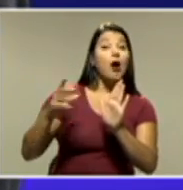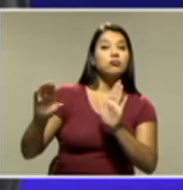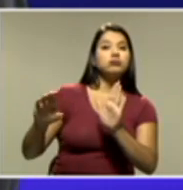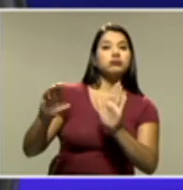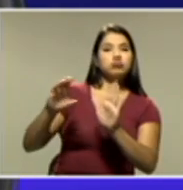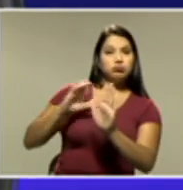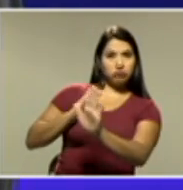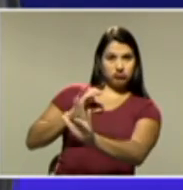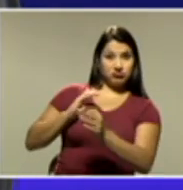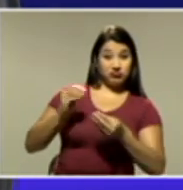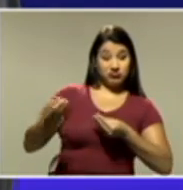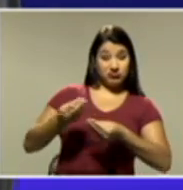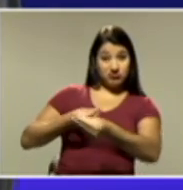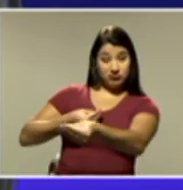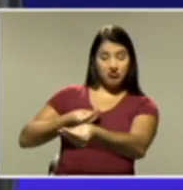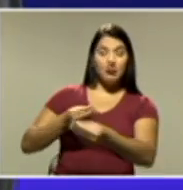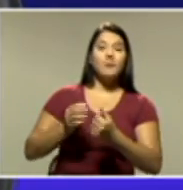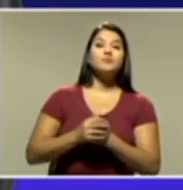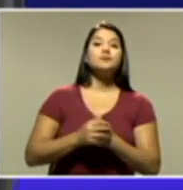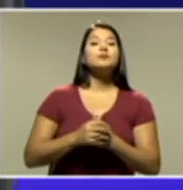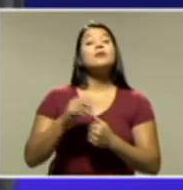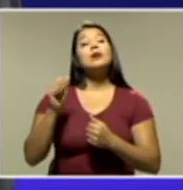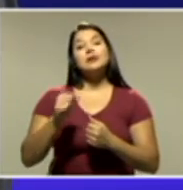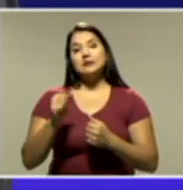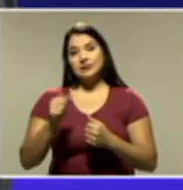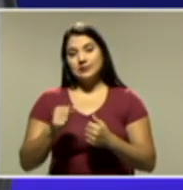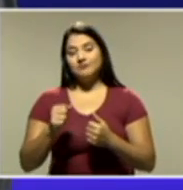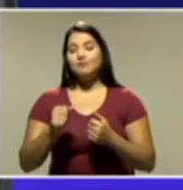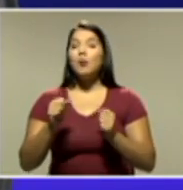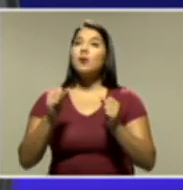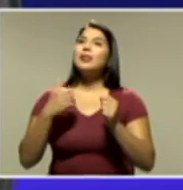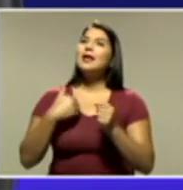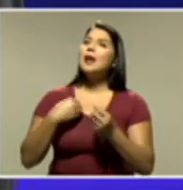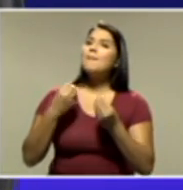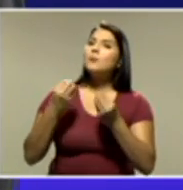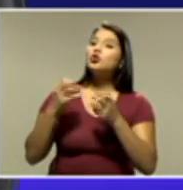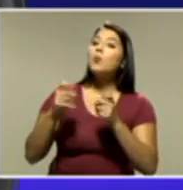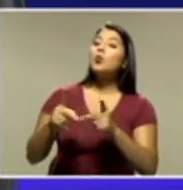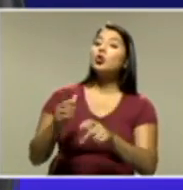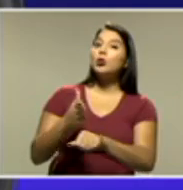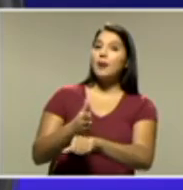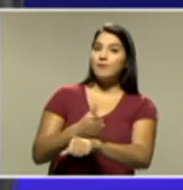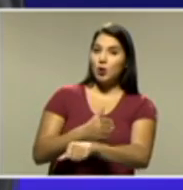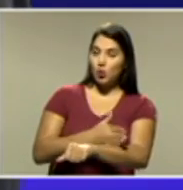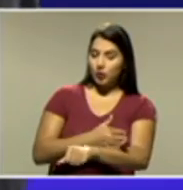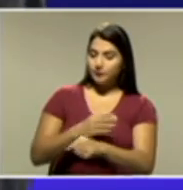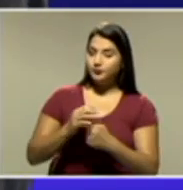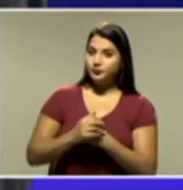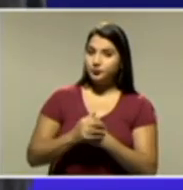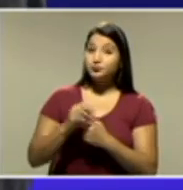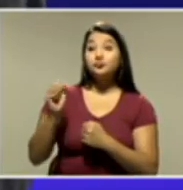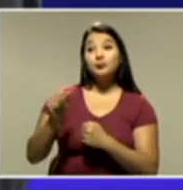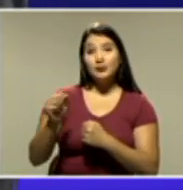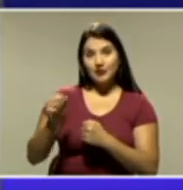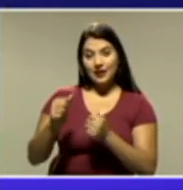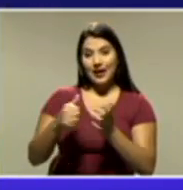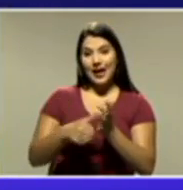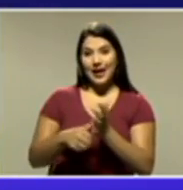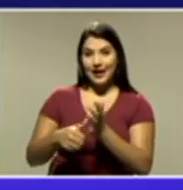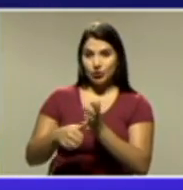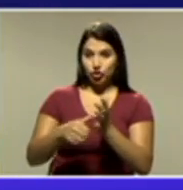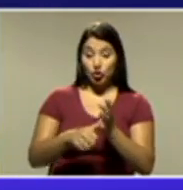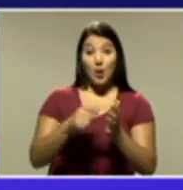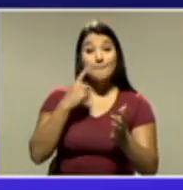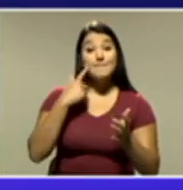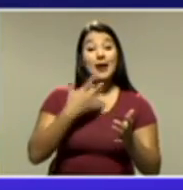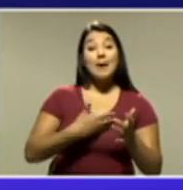tiene importantes oportunidades de mejora. Usted señala uno. Si bien en una elección nacional existe